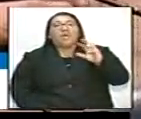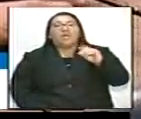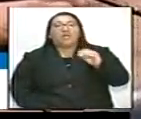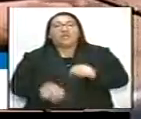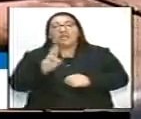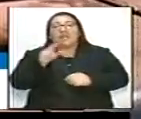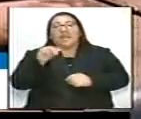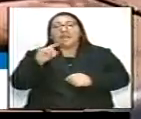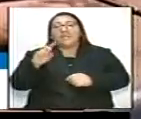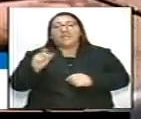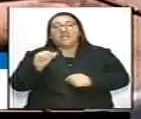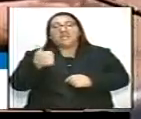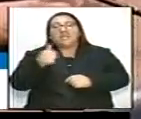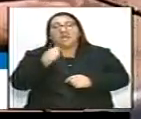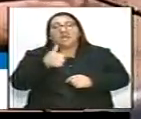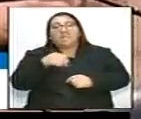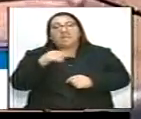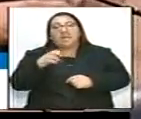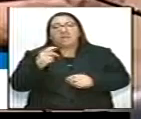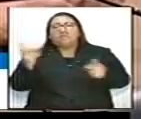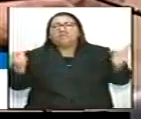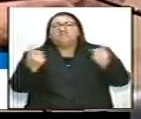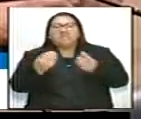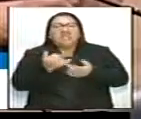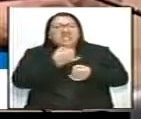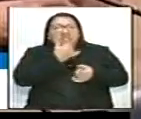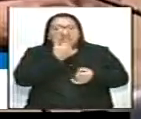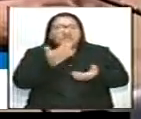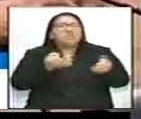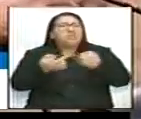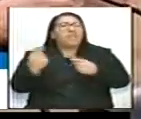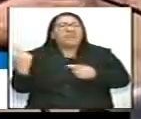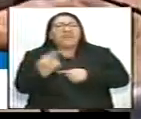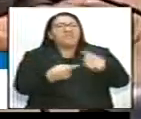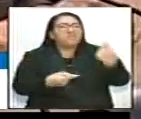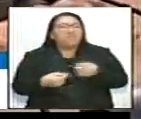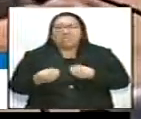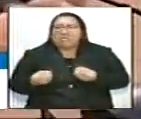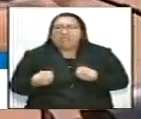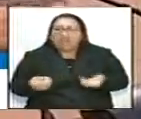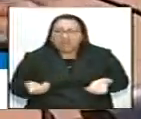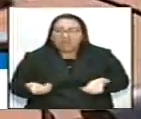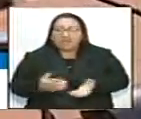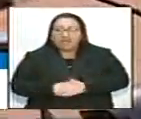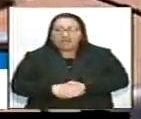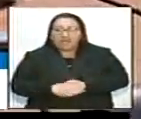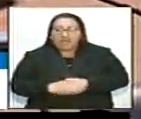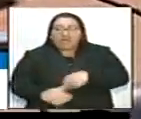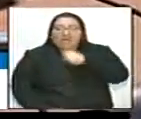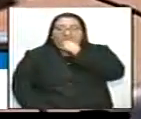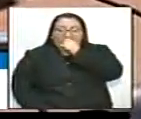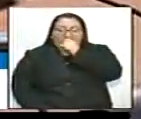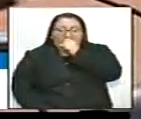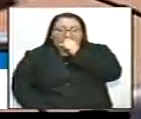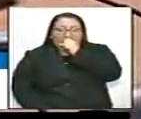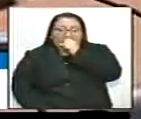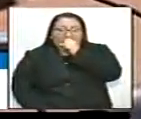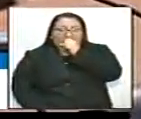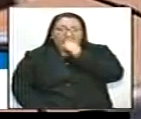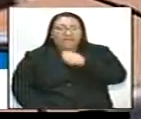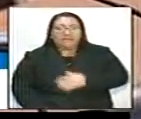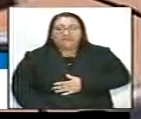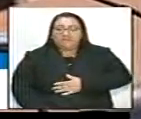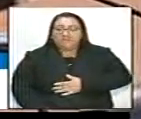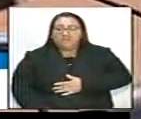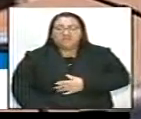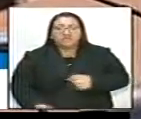y al procurador Amado Enco, para que nos vengan a explicar aquí al Parlamento de la República cuáles son los hechos que dan lugar a